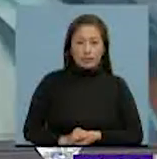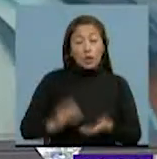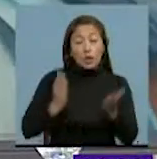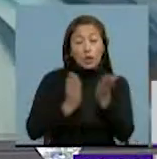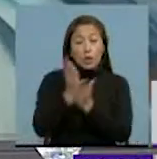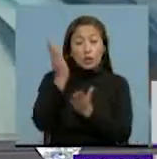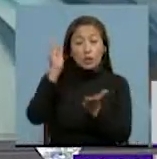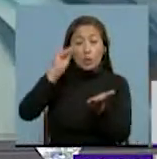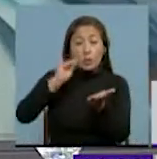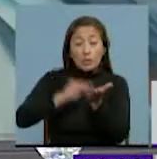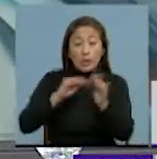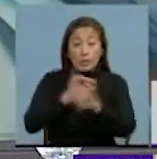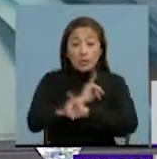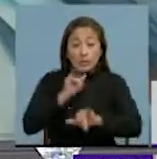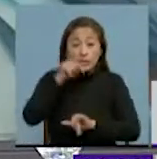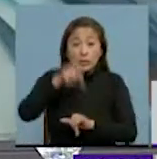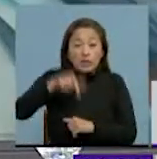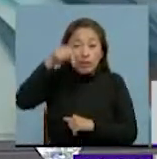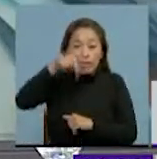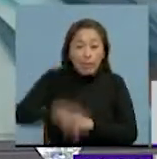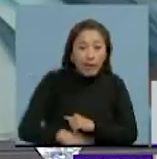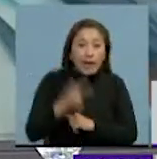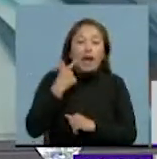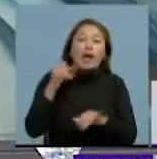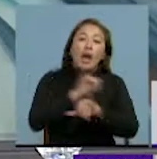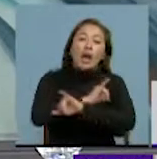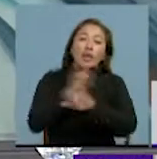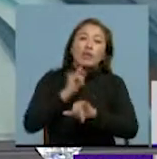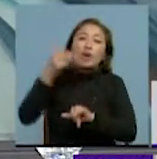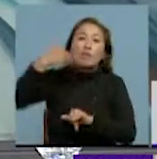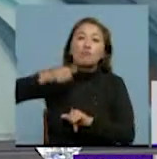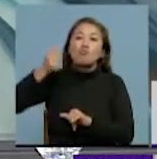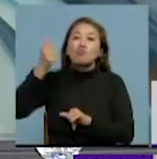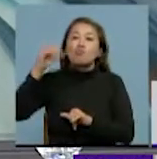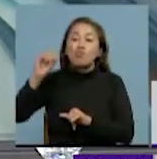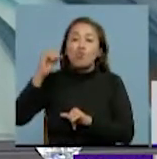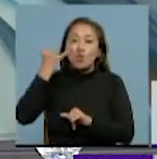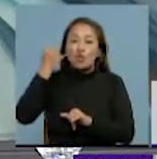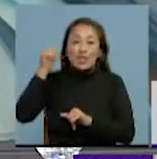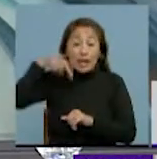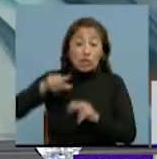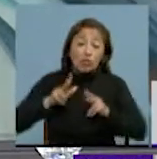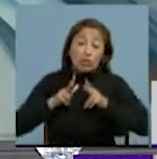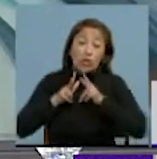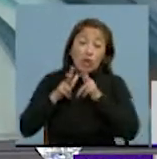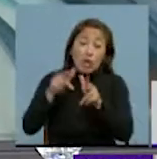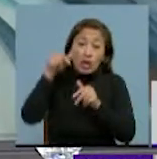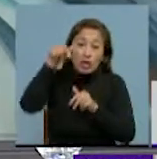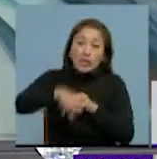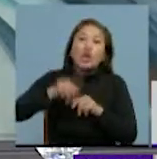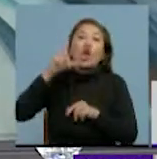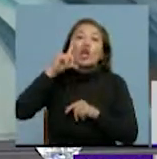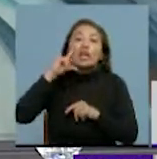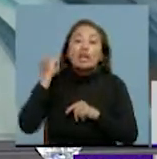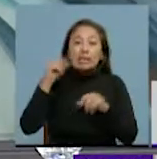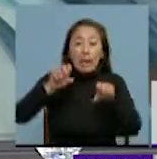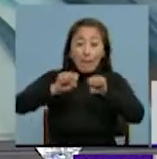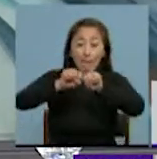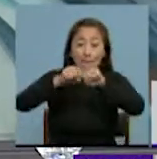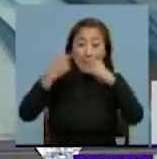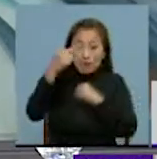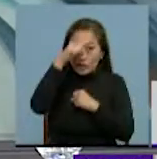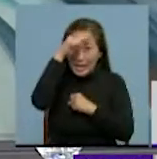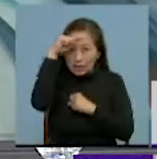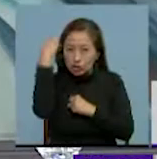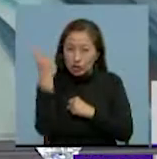Seguimos con la actualidad. Debemos informar que Hugo Moyano finalmente confirmó el paro nacional de